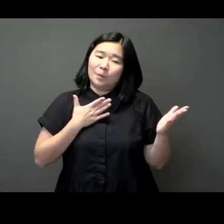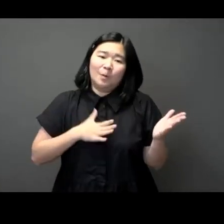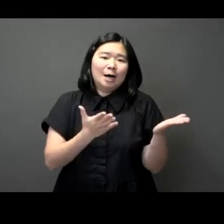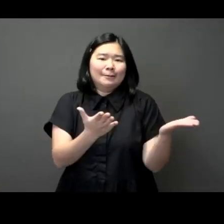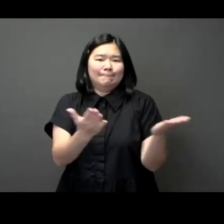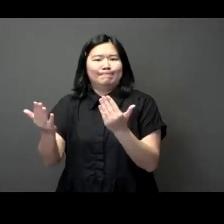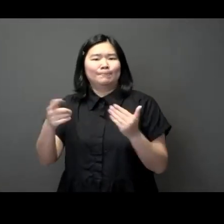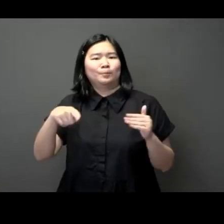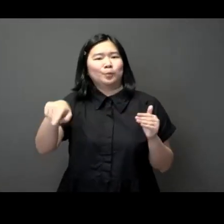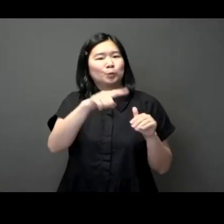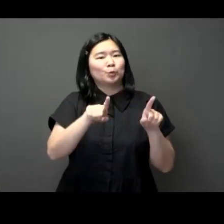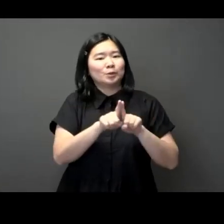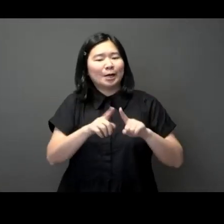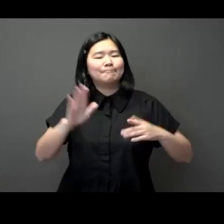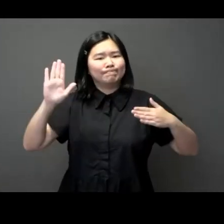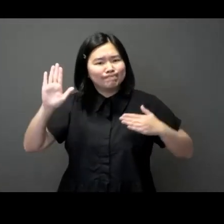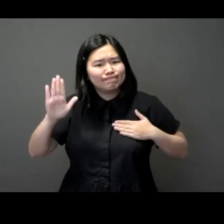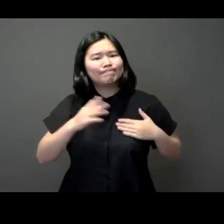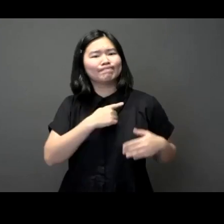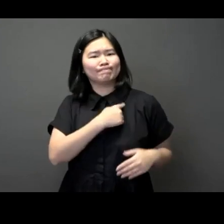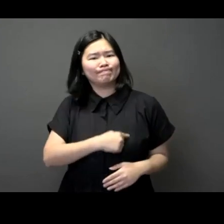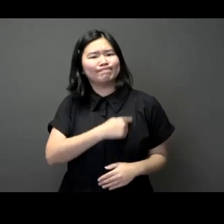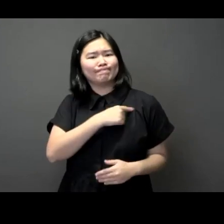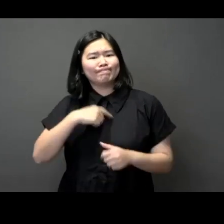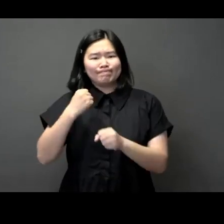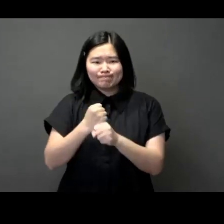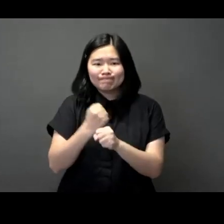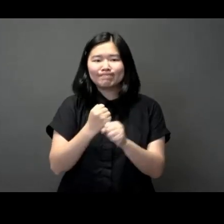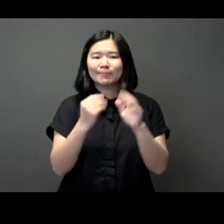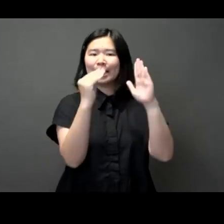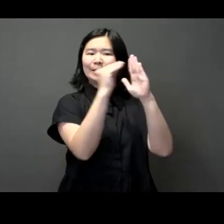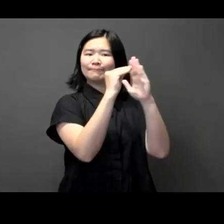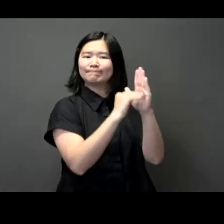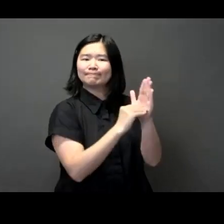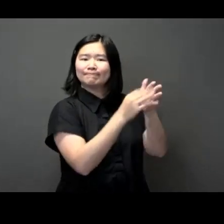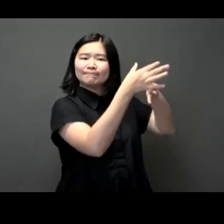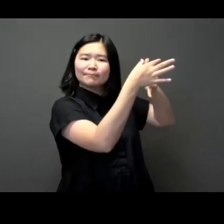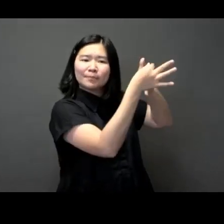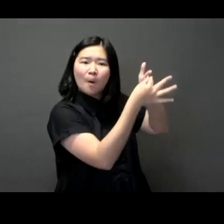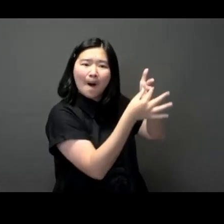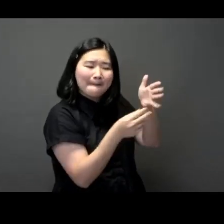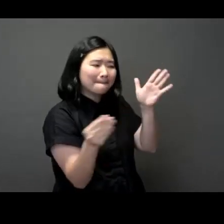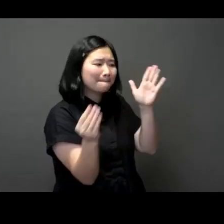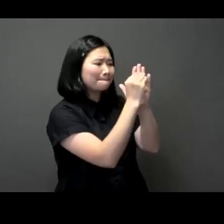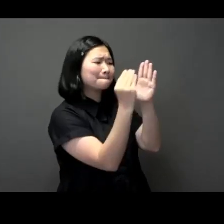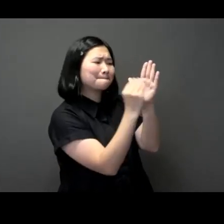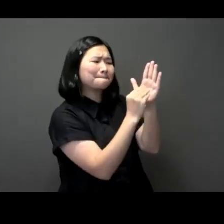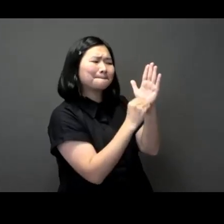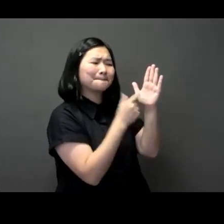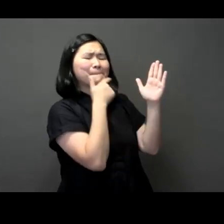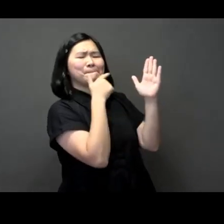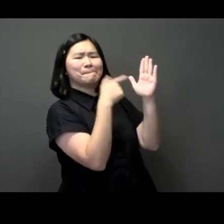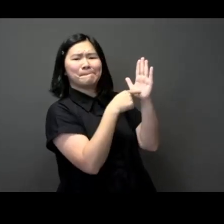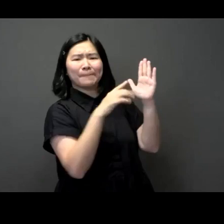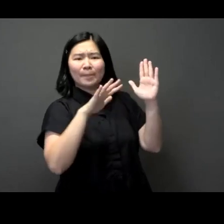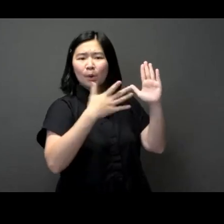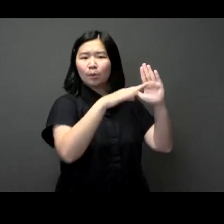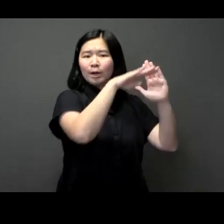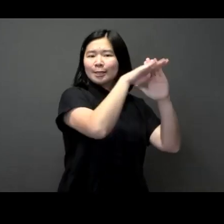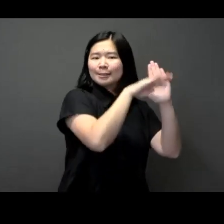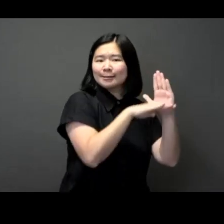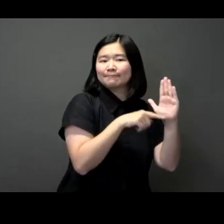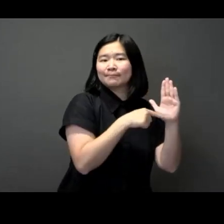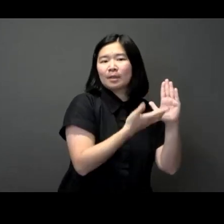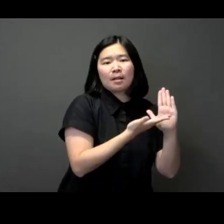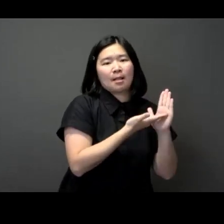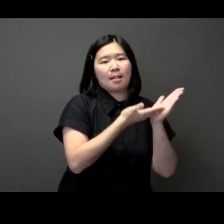nuestras políticas y nuestros programas para enfermedades transmitibles llevan a la eliminación de las enfermedades y que